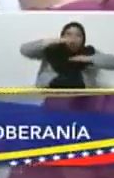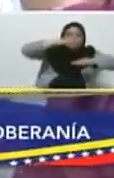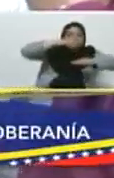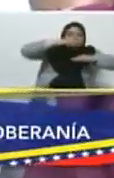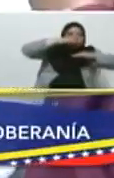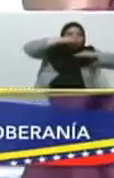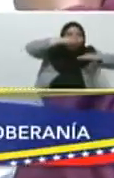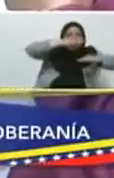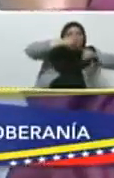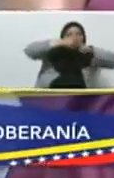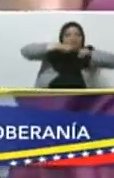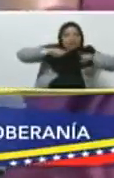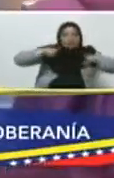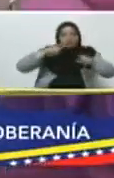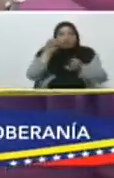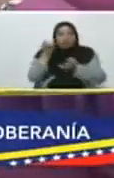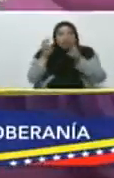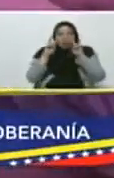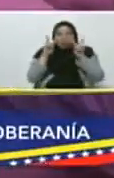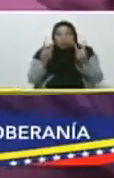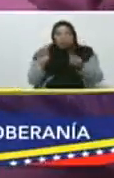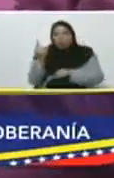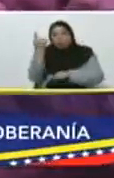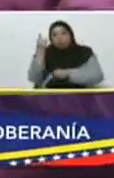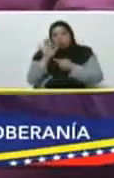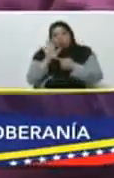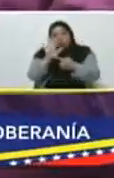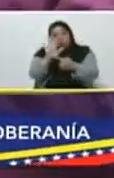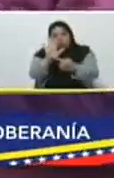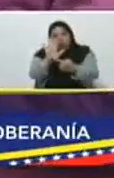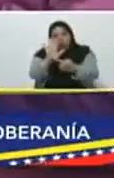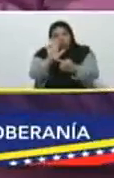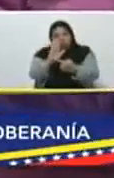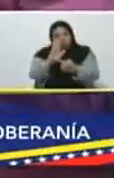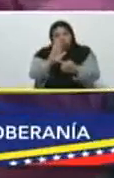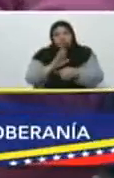tenemos frascos de cultivo. Ya le voy a mostrar uno.